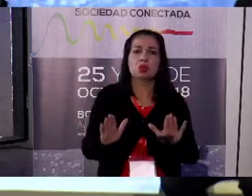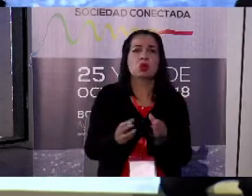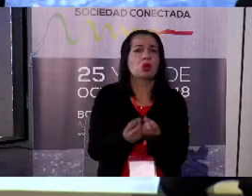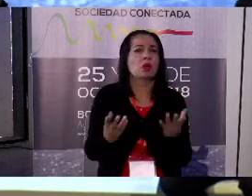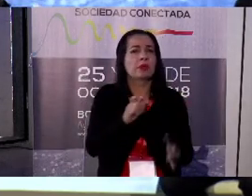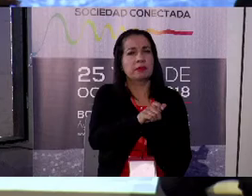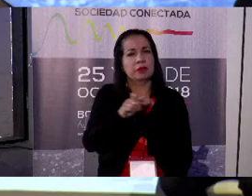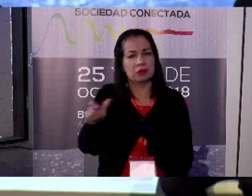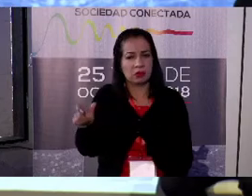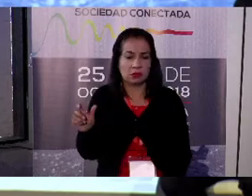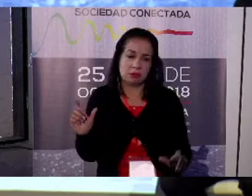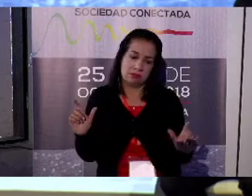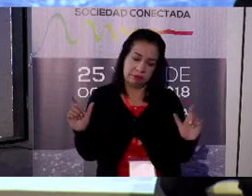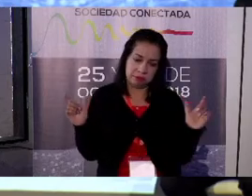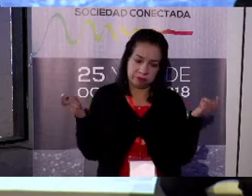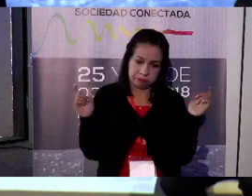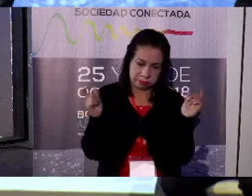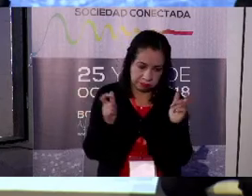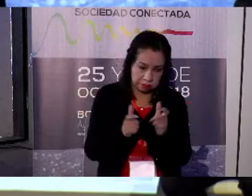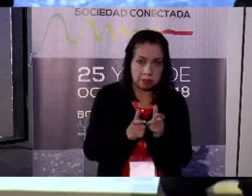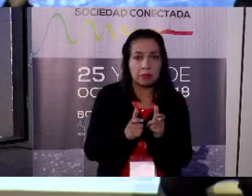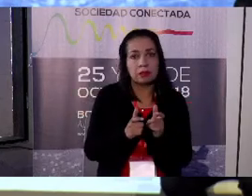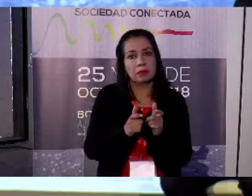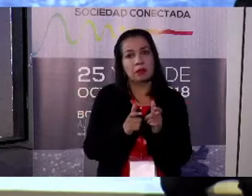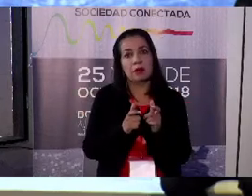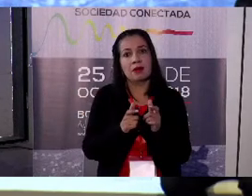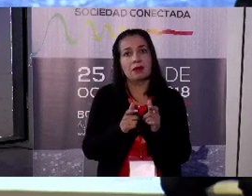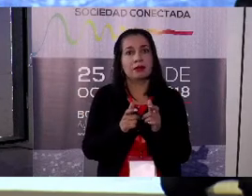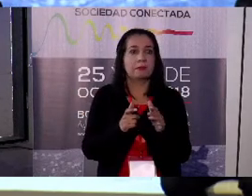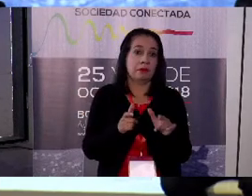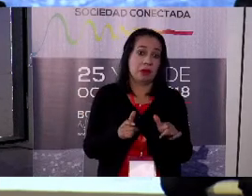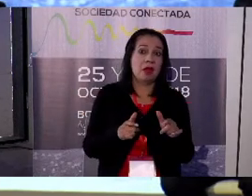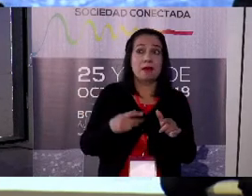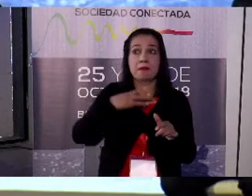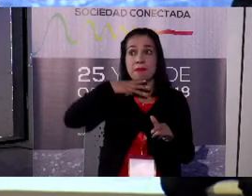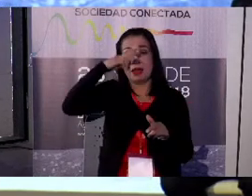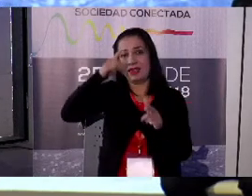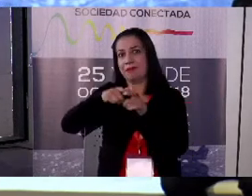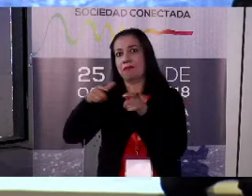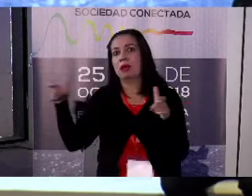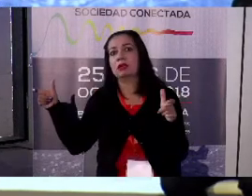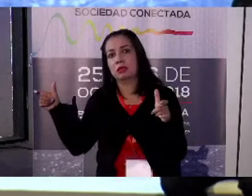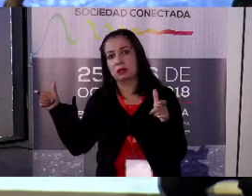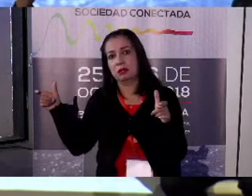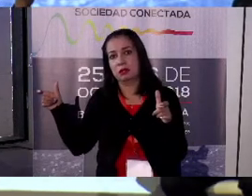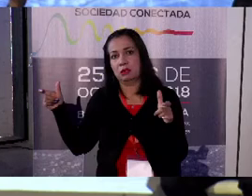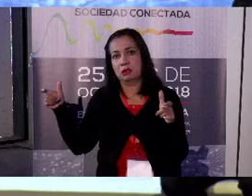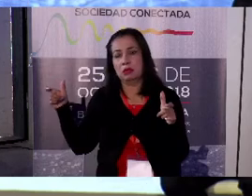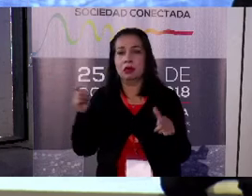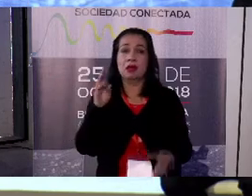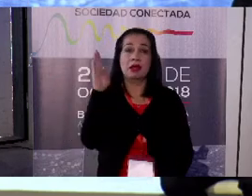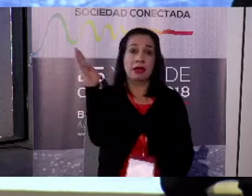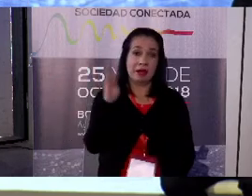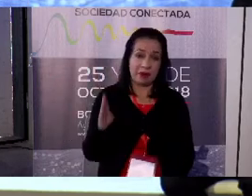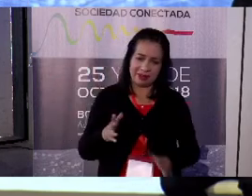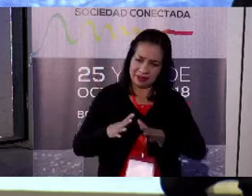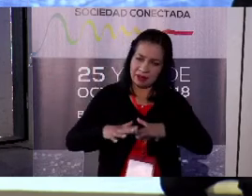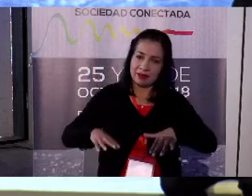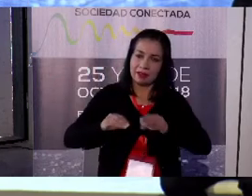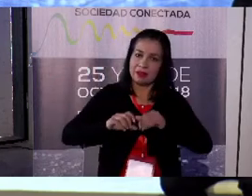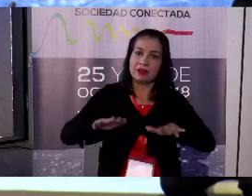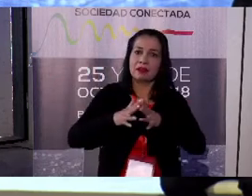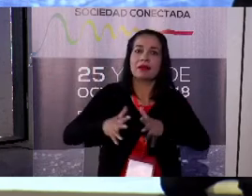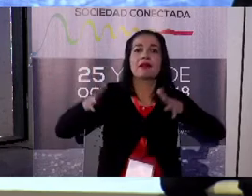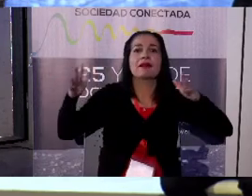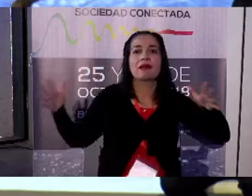DF es menor que la de Medellín por ejemplo en en Brasil es enorme pero también tiene una deidad